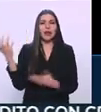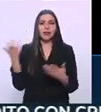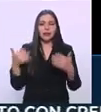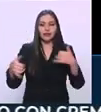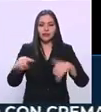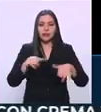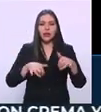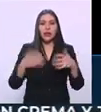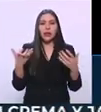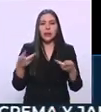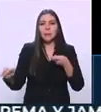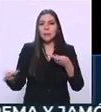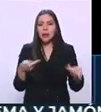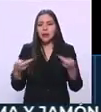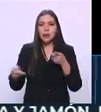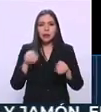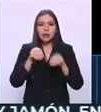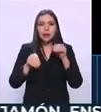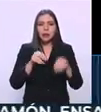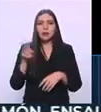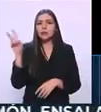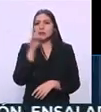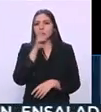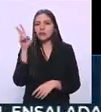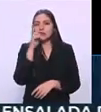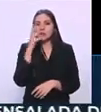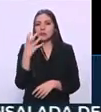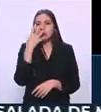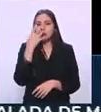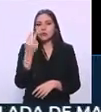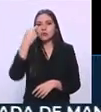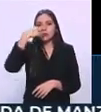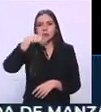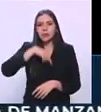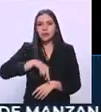hay esto como parte de los nuevos objetivos del CONACYT.